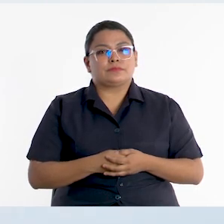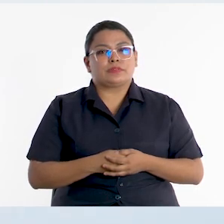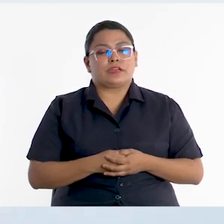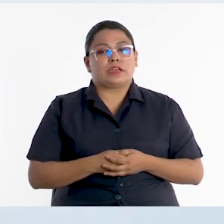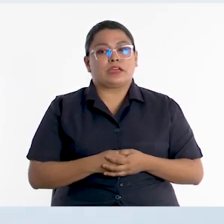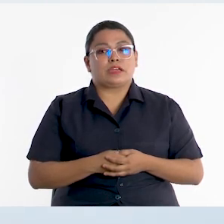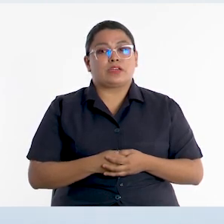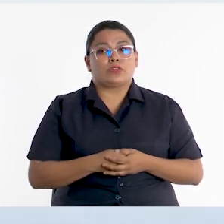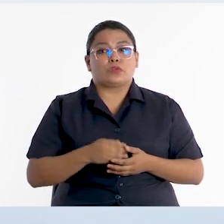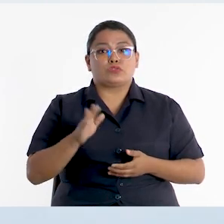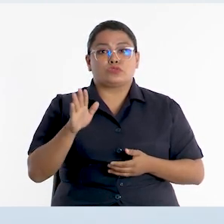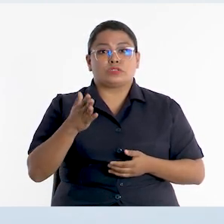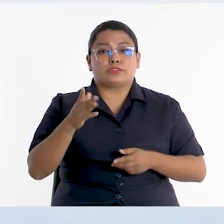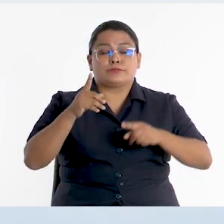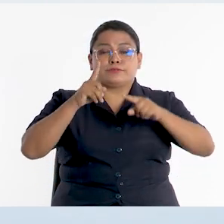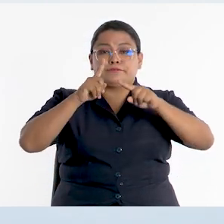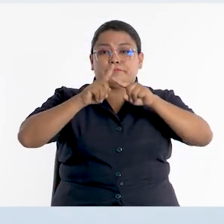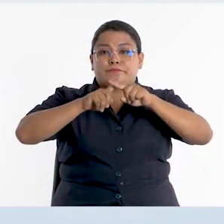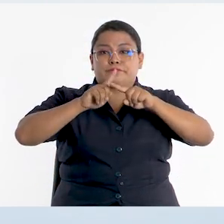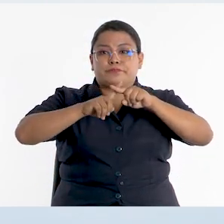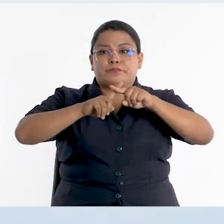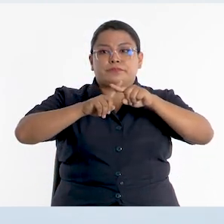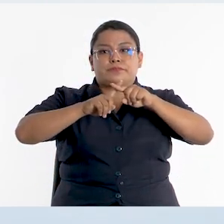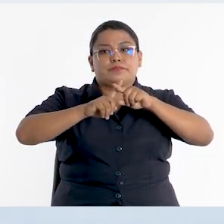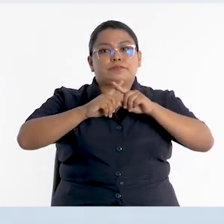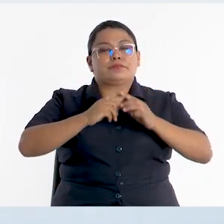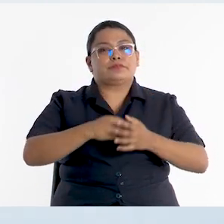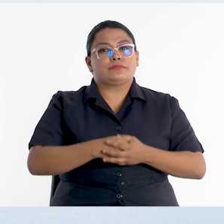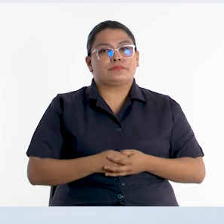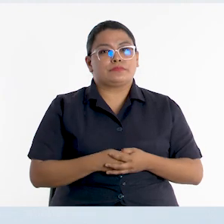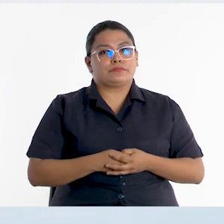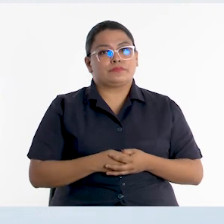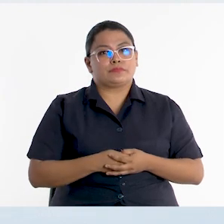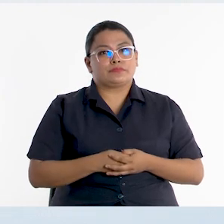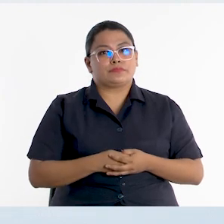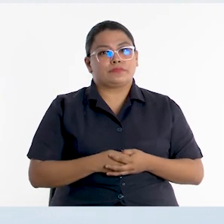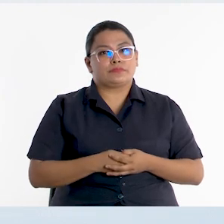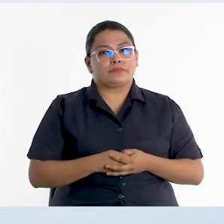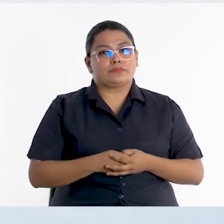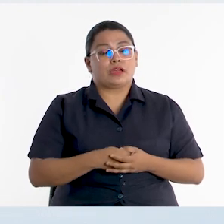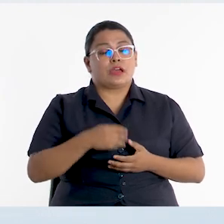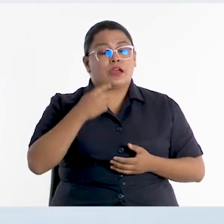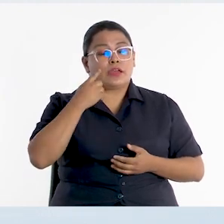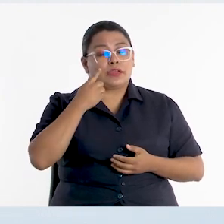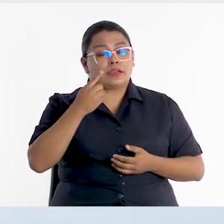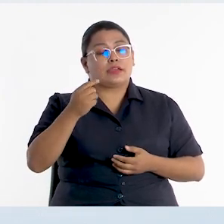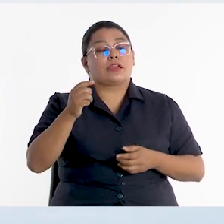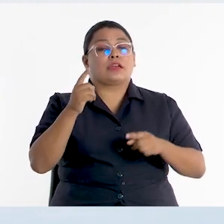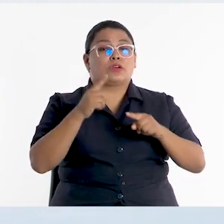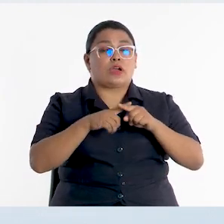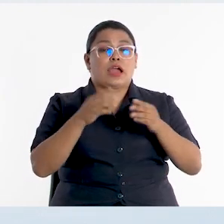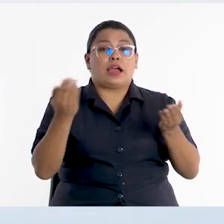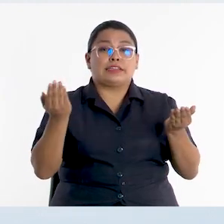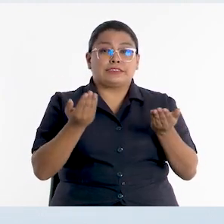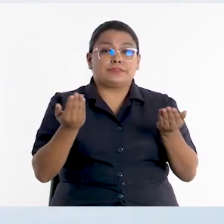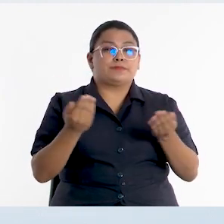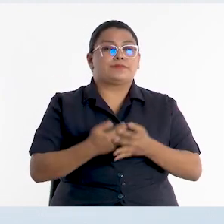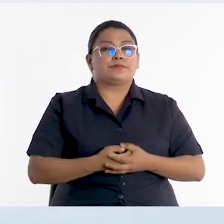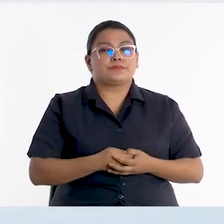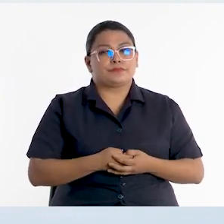Por lo que utilizaremos este signo para indicar la multiplicación.